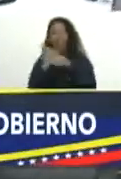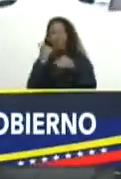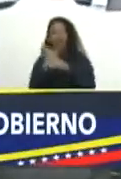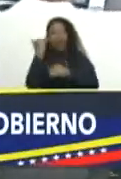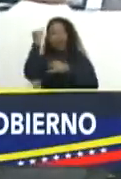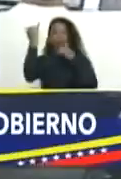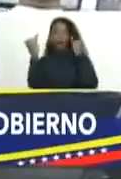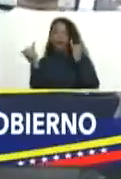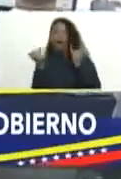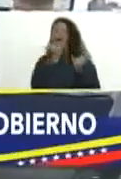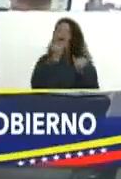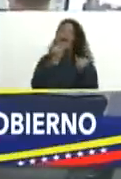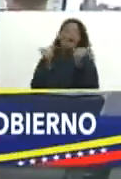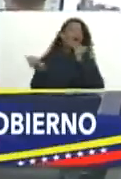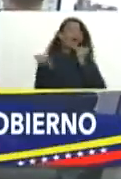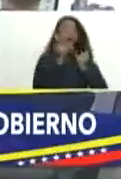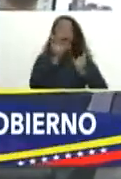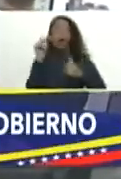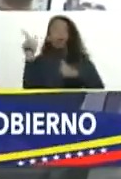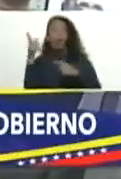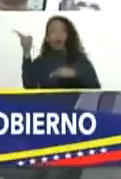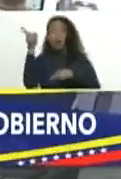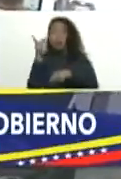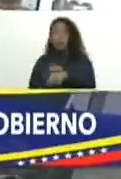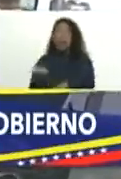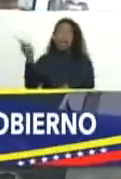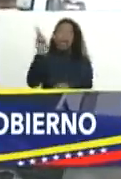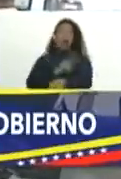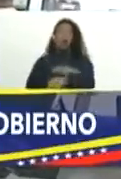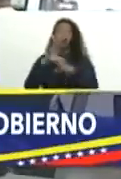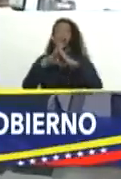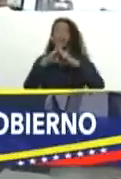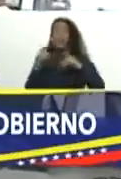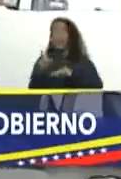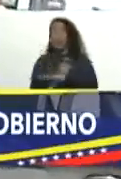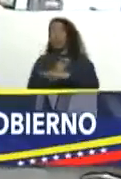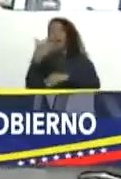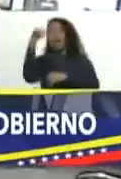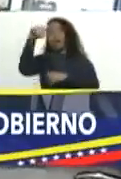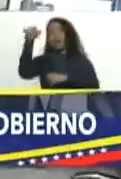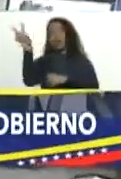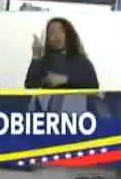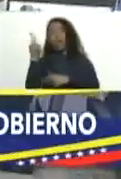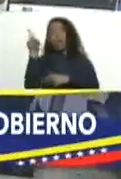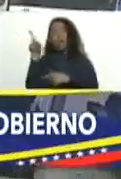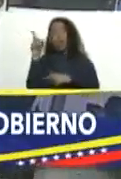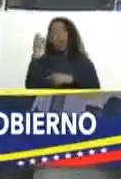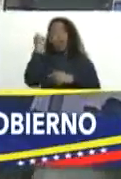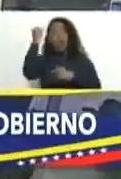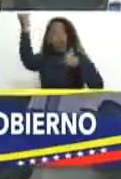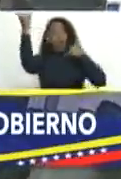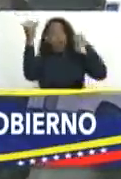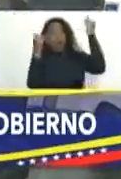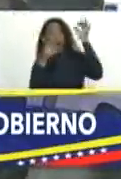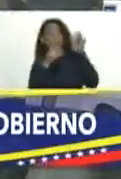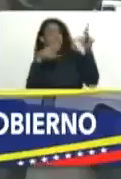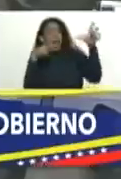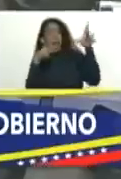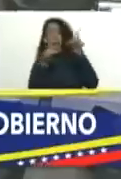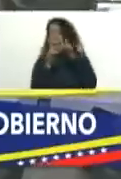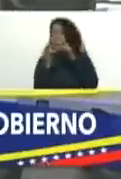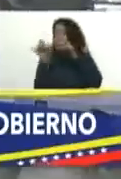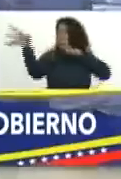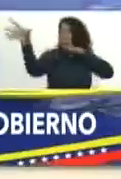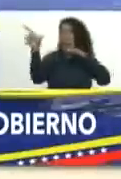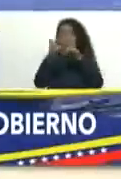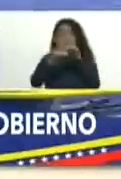están gobernando son los peores de todos los gobernantes que hay en el país. Son flecheros la derecha y la ultraderecha. Nosotros